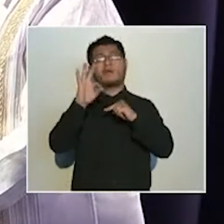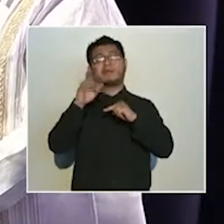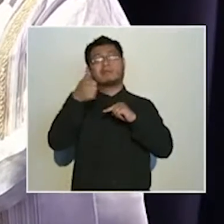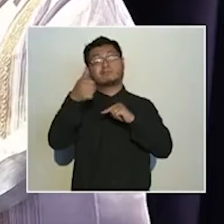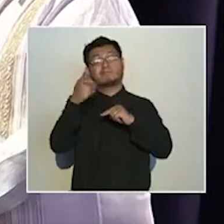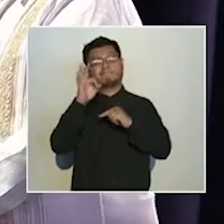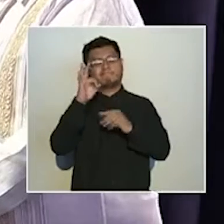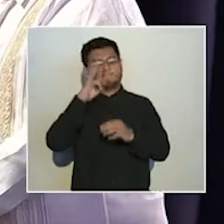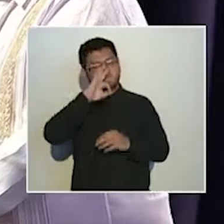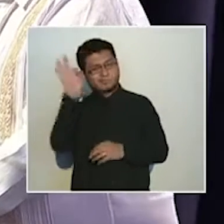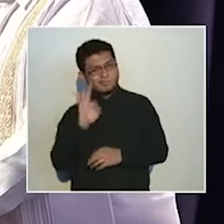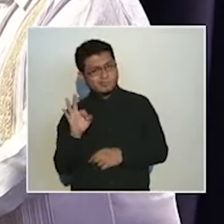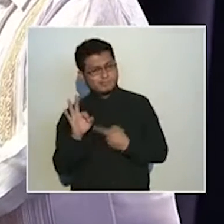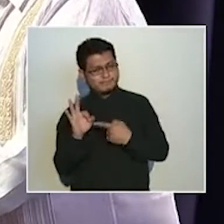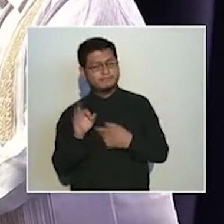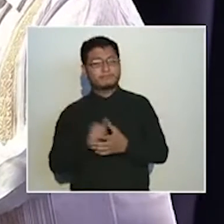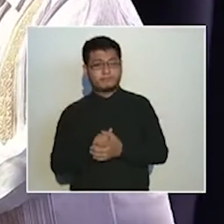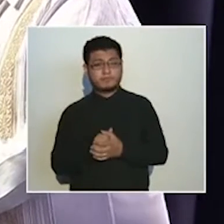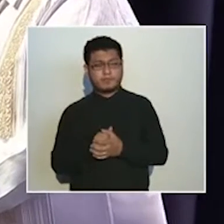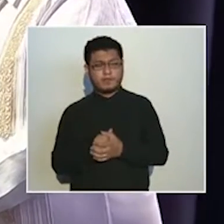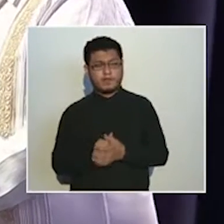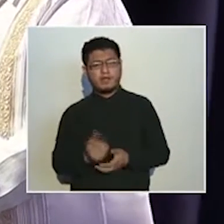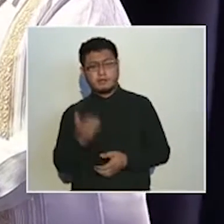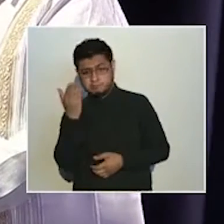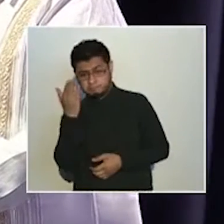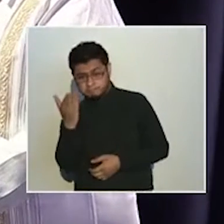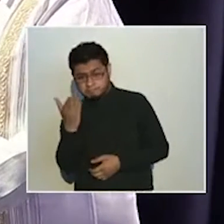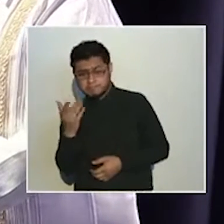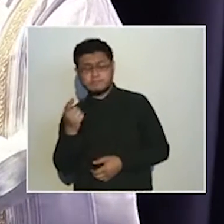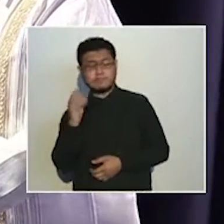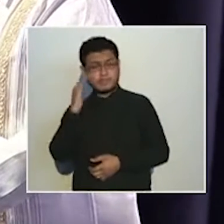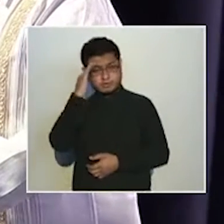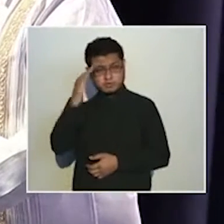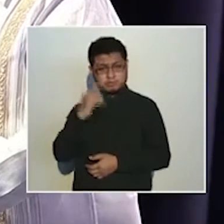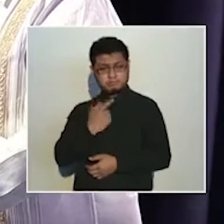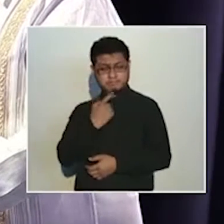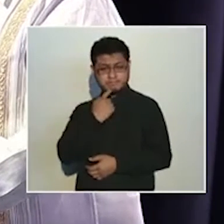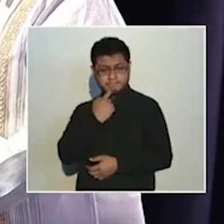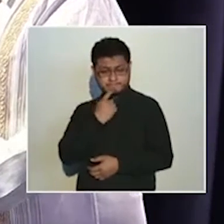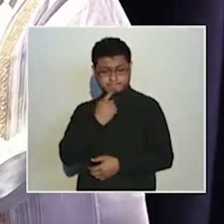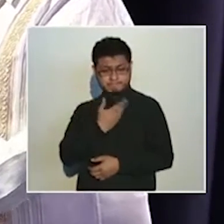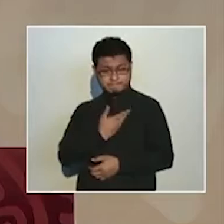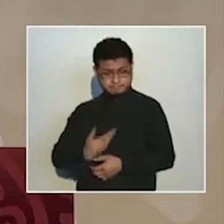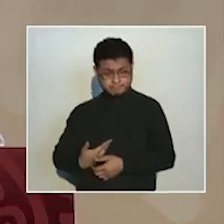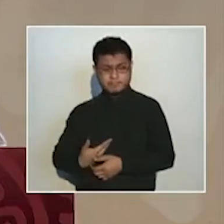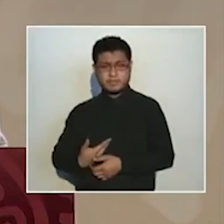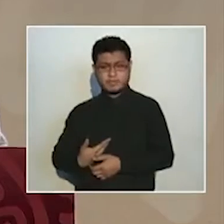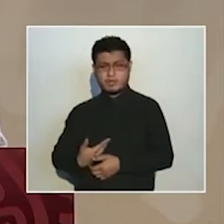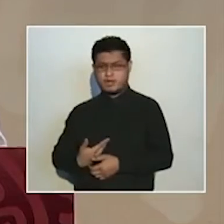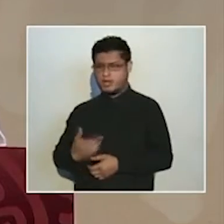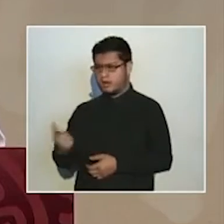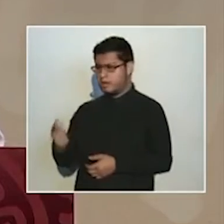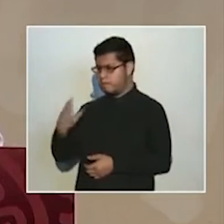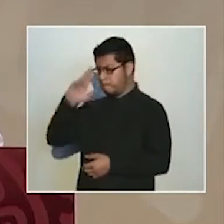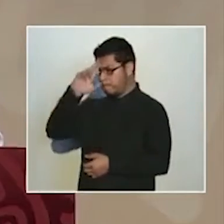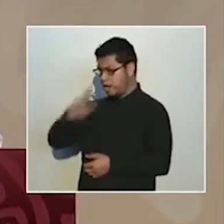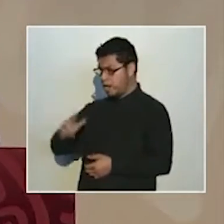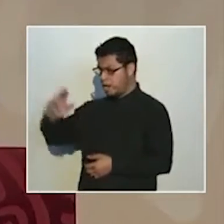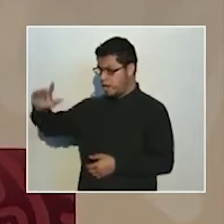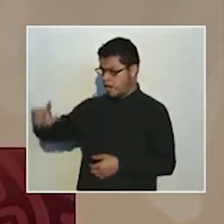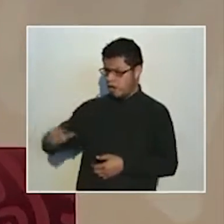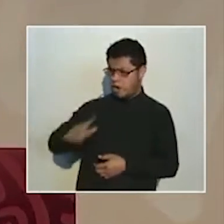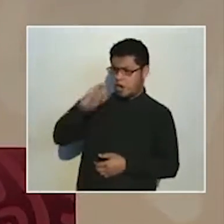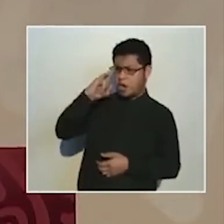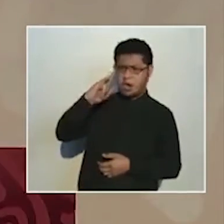la acertada política que usted instruyó, señor presidente, respecto a la no restricción de vuelos internacionales